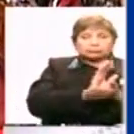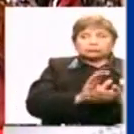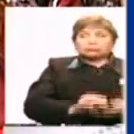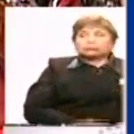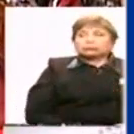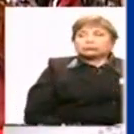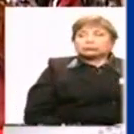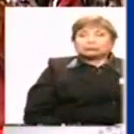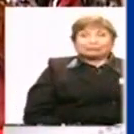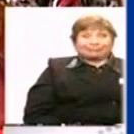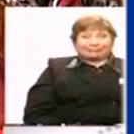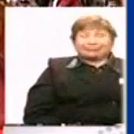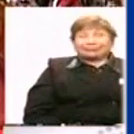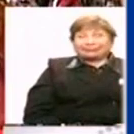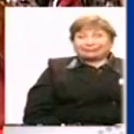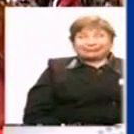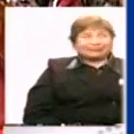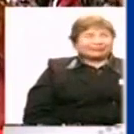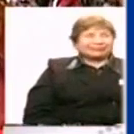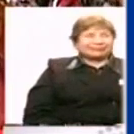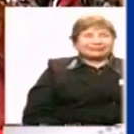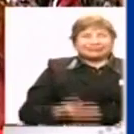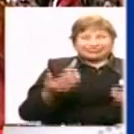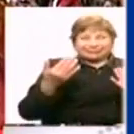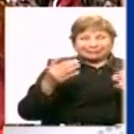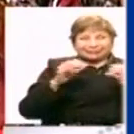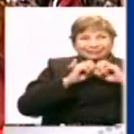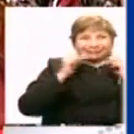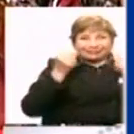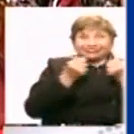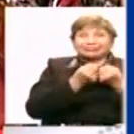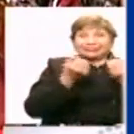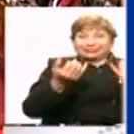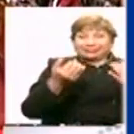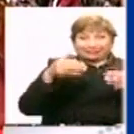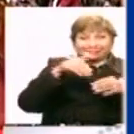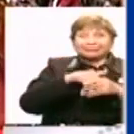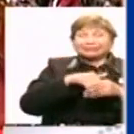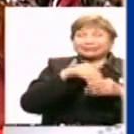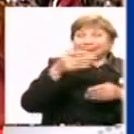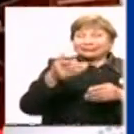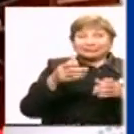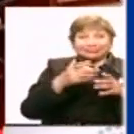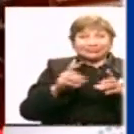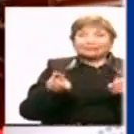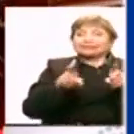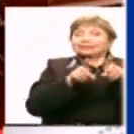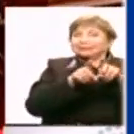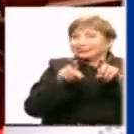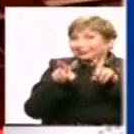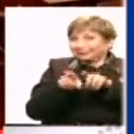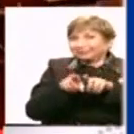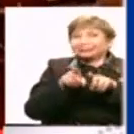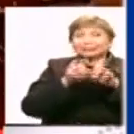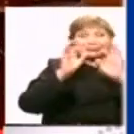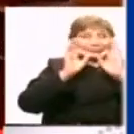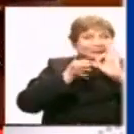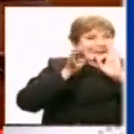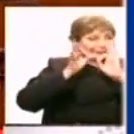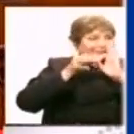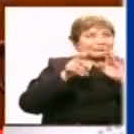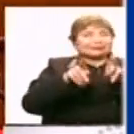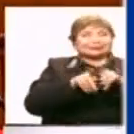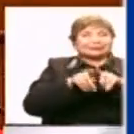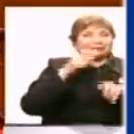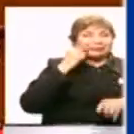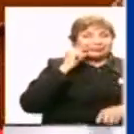que avanzar respecto de mesa, respecto a lo que se viene en el gabinete. Ahora toca la oportunidad de poder tener una presencia más